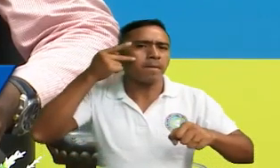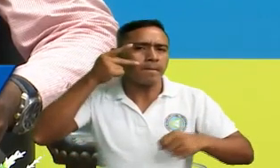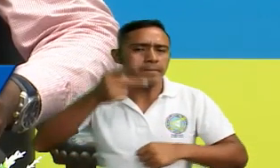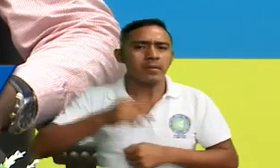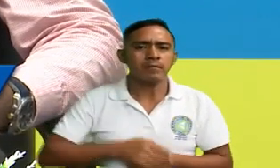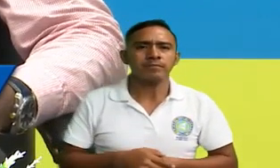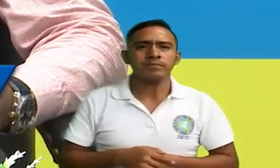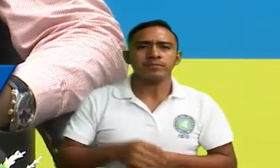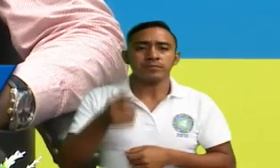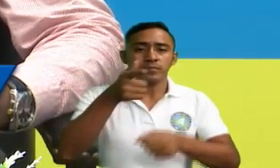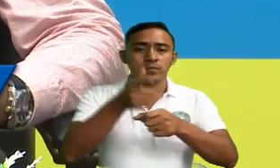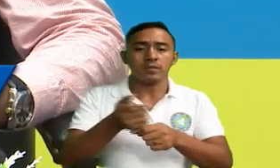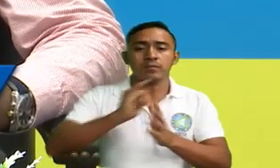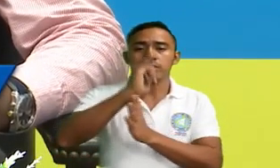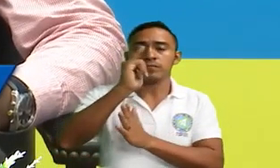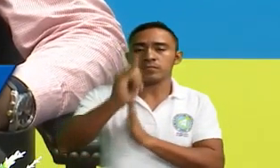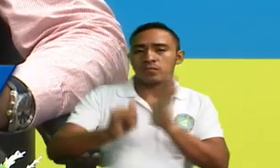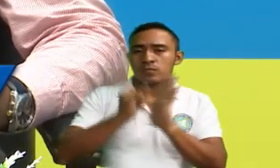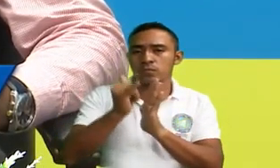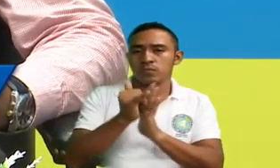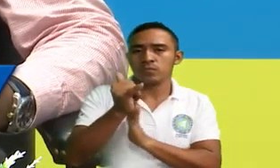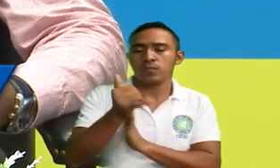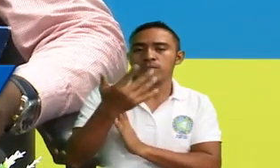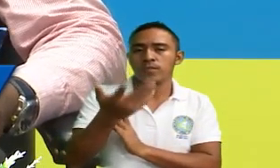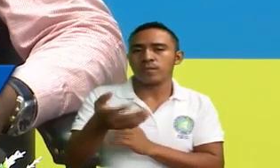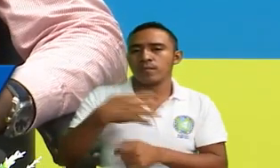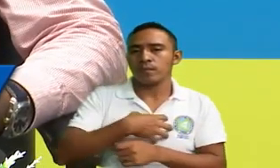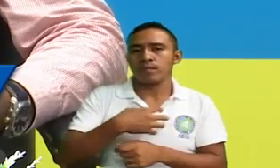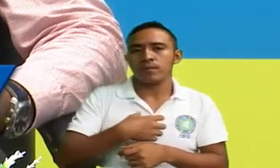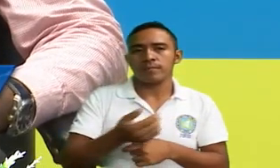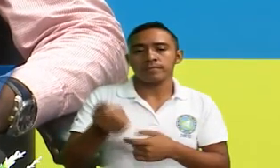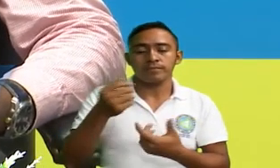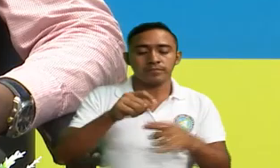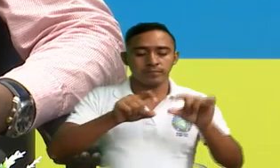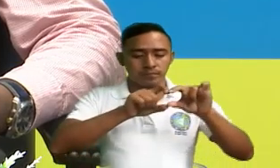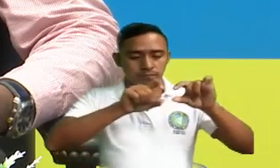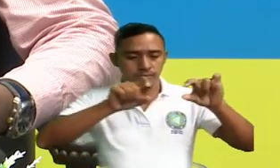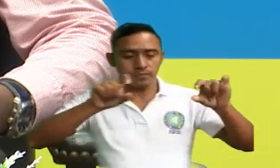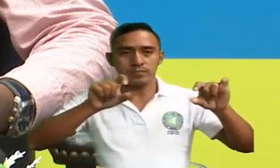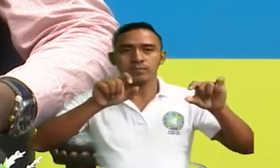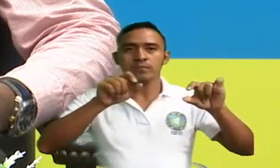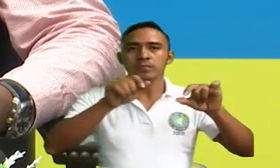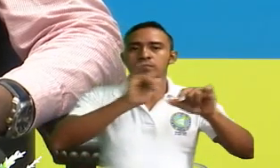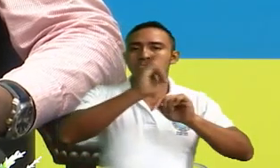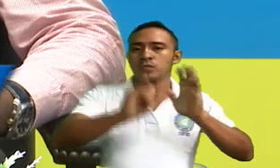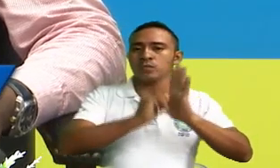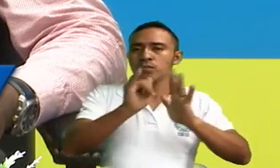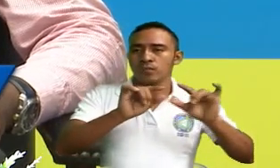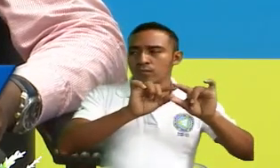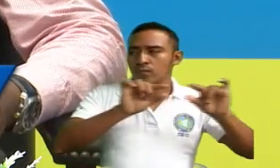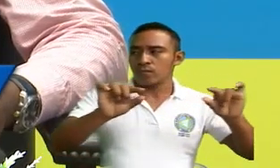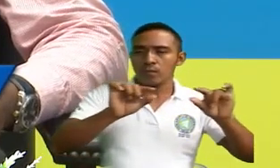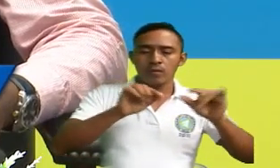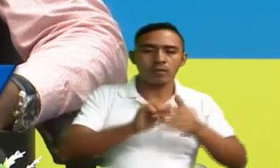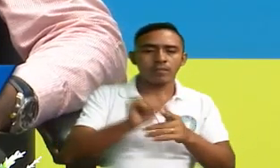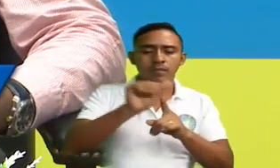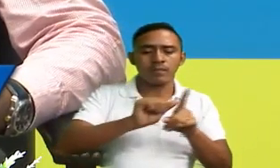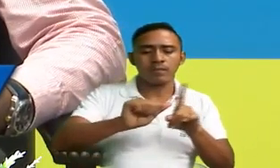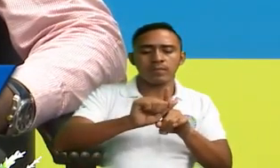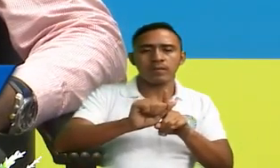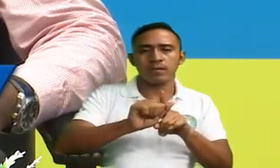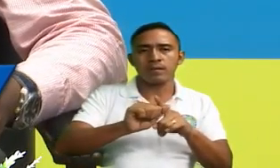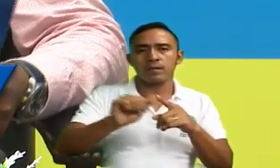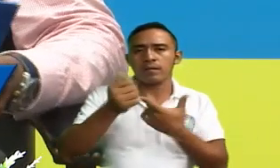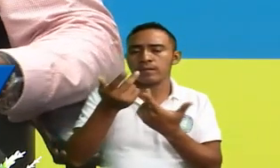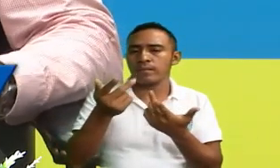encontrar en el canal de YouTube del canal parlamentario. Usted escribe en el buscador de YouTube, Asamblea Prevenir, y ahí